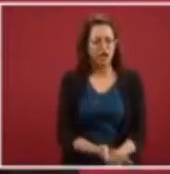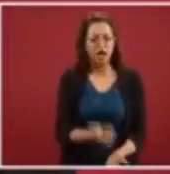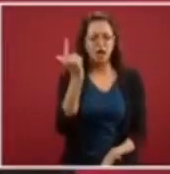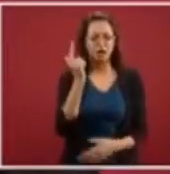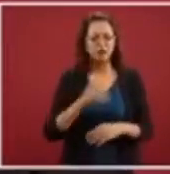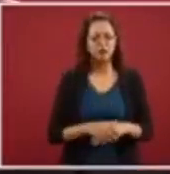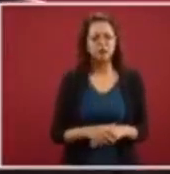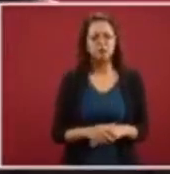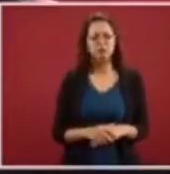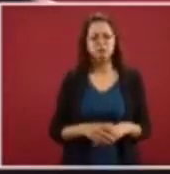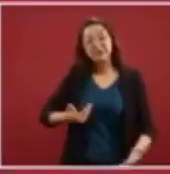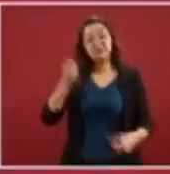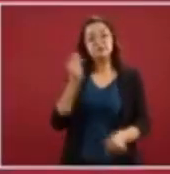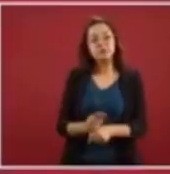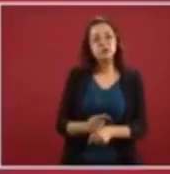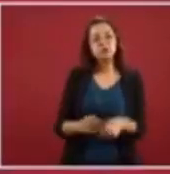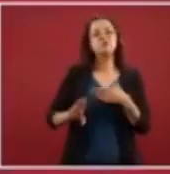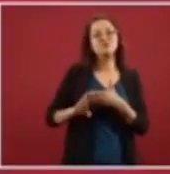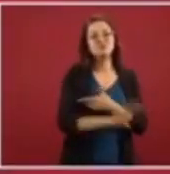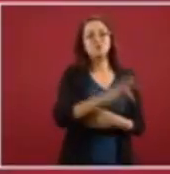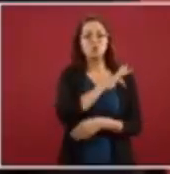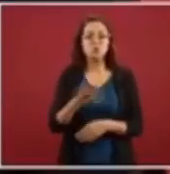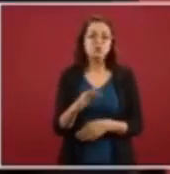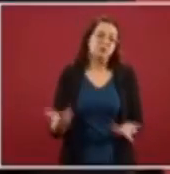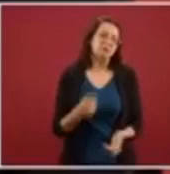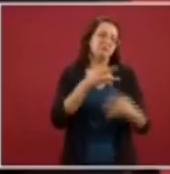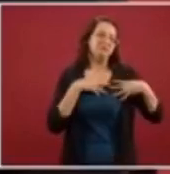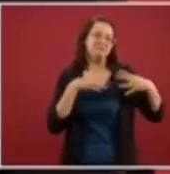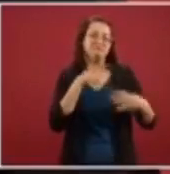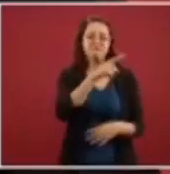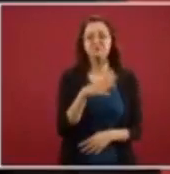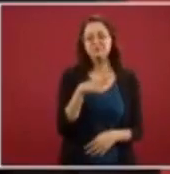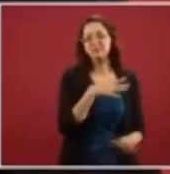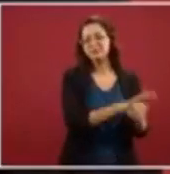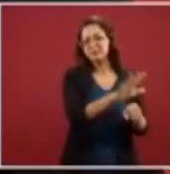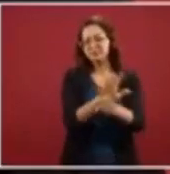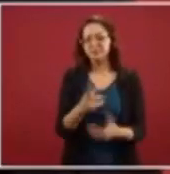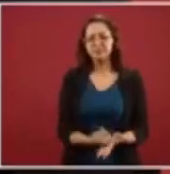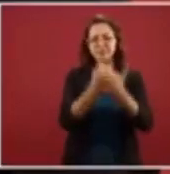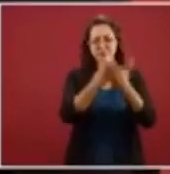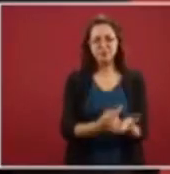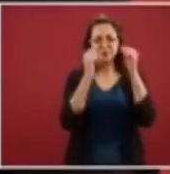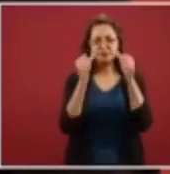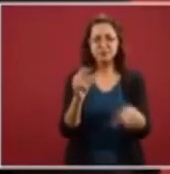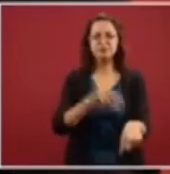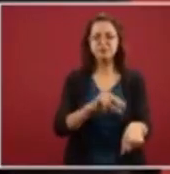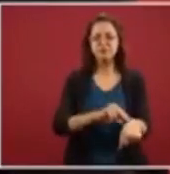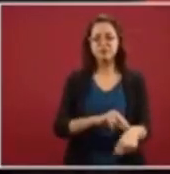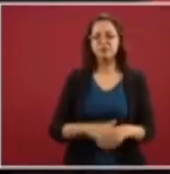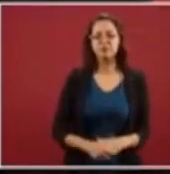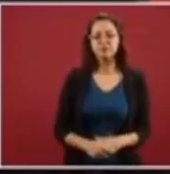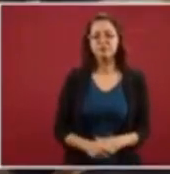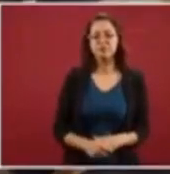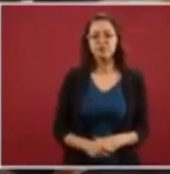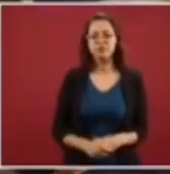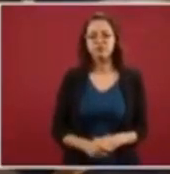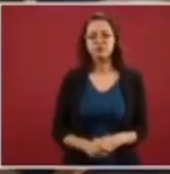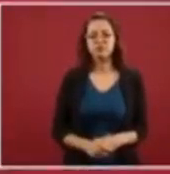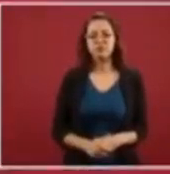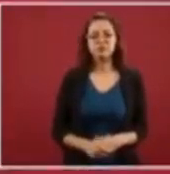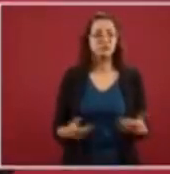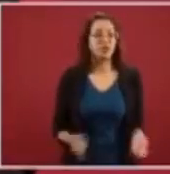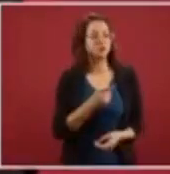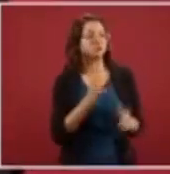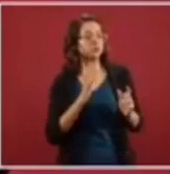sobre todo en la gente humilde, en la gente pobre. Para eso son estos centros de terapia y de atención médica. Entonces, si ya se tiene